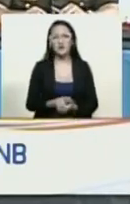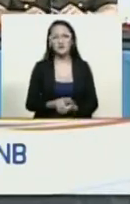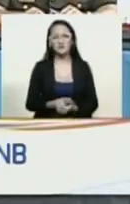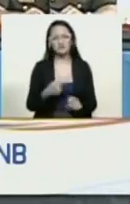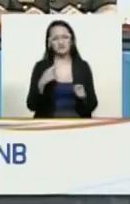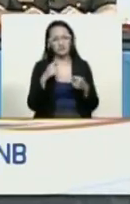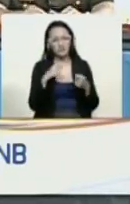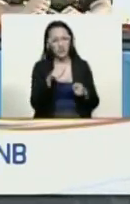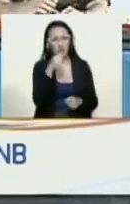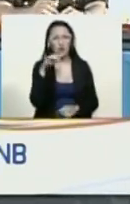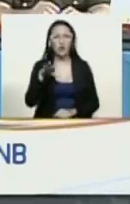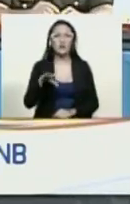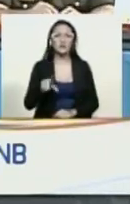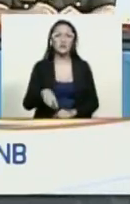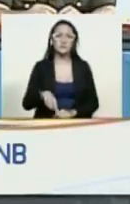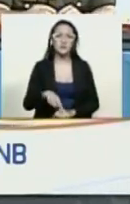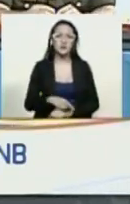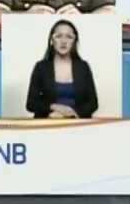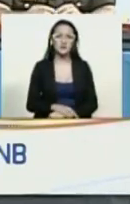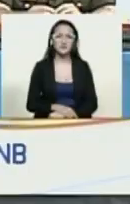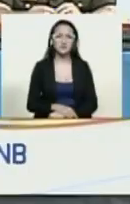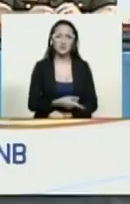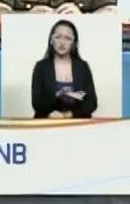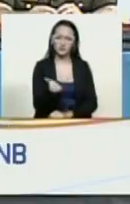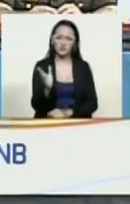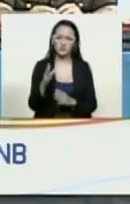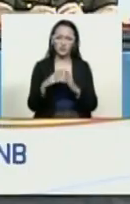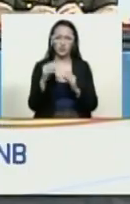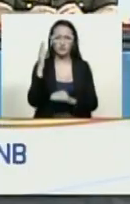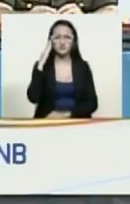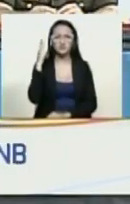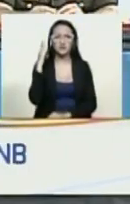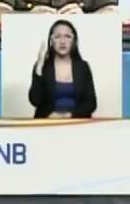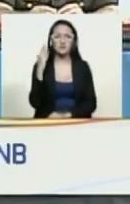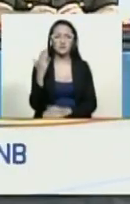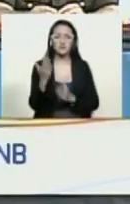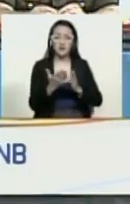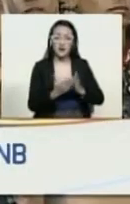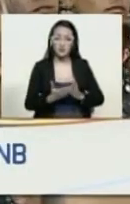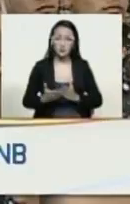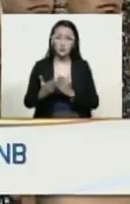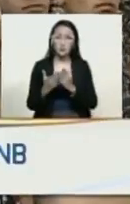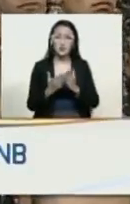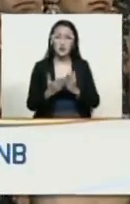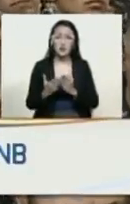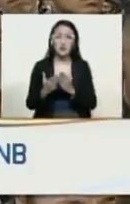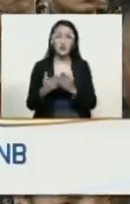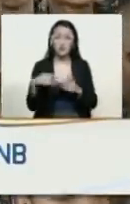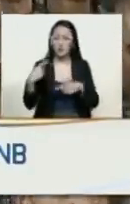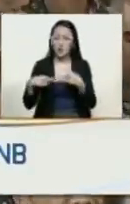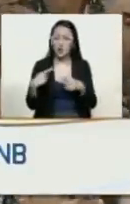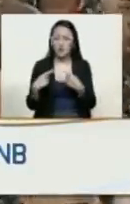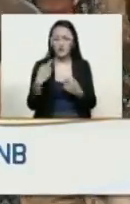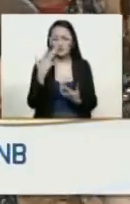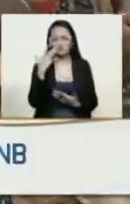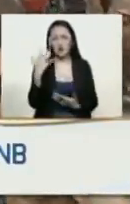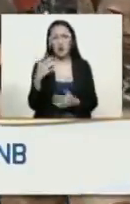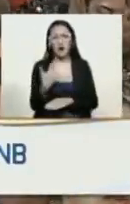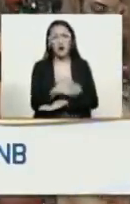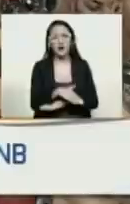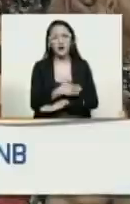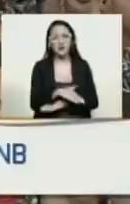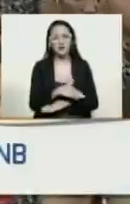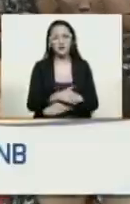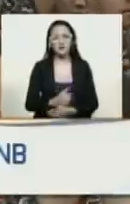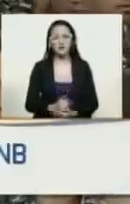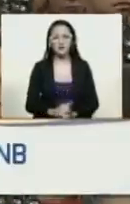narcotráfico y de todo lo que ustedes conocen muy bien porque lo han estudiado y lo viven en las calles.